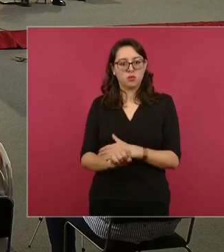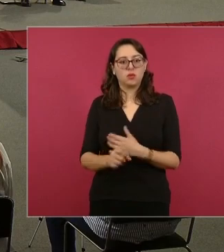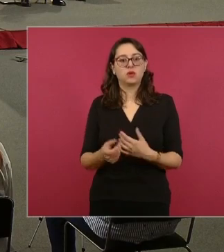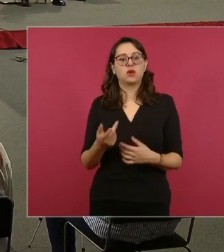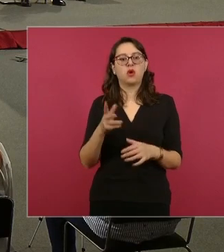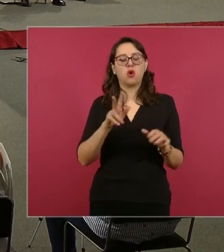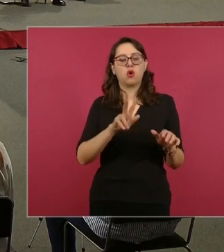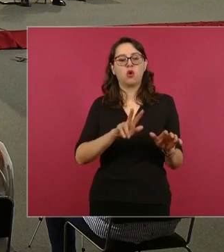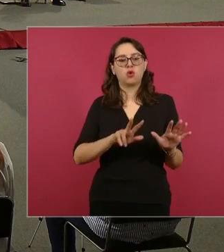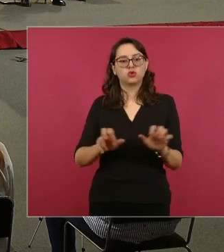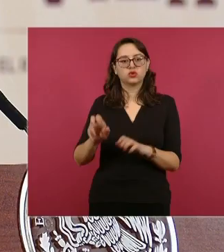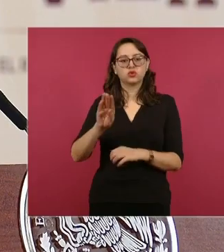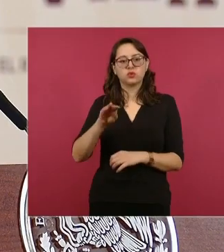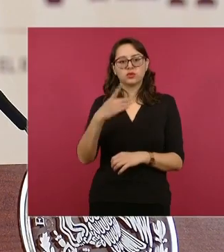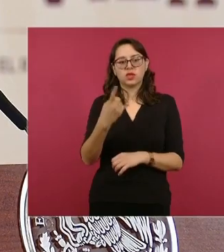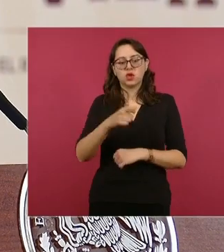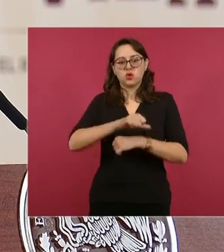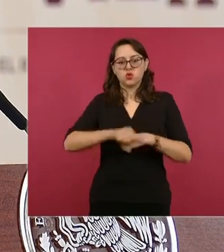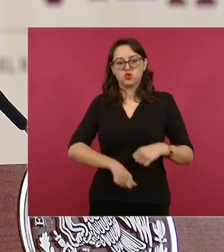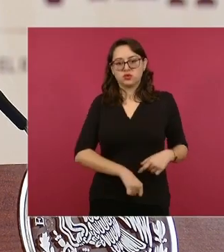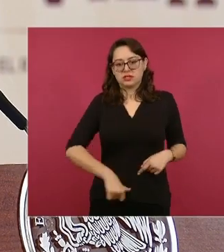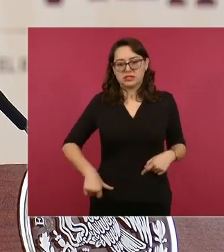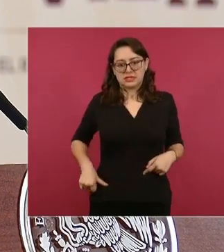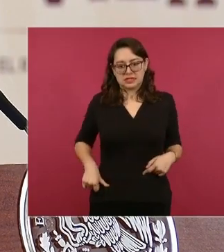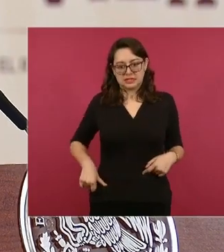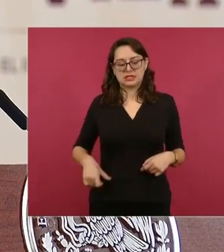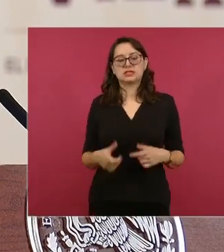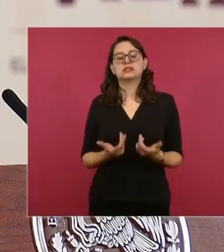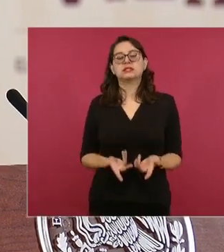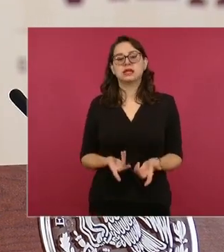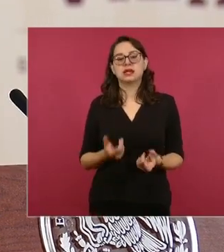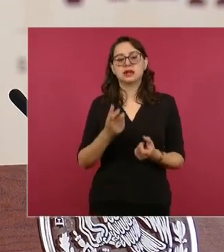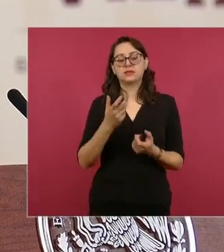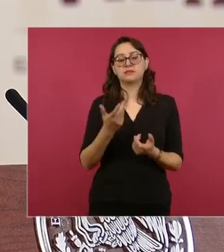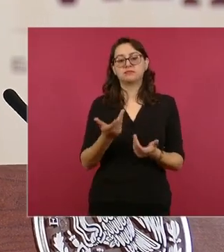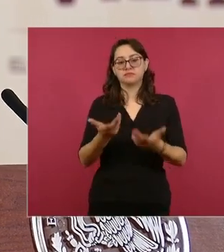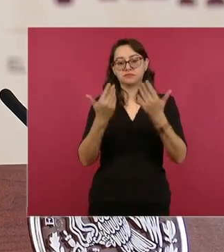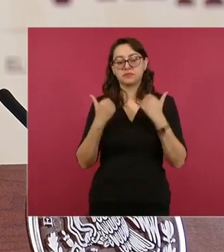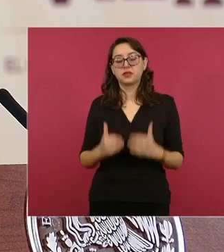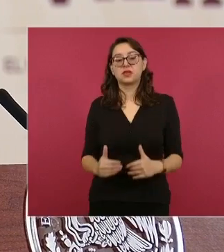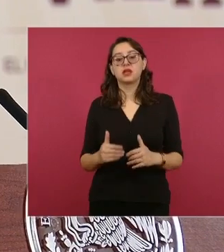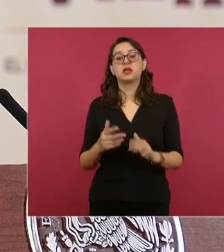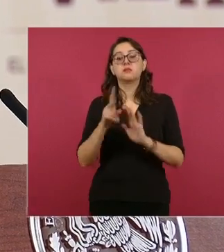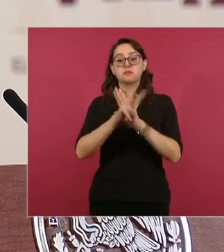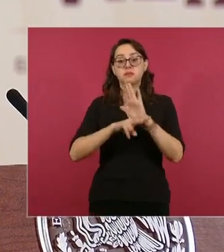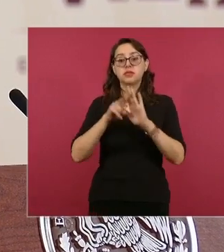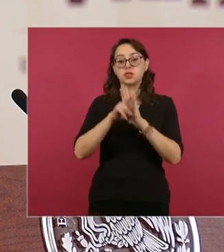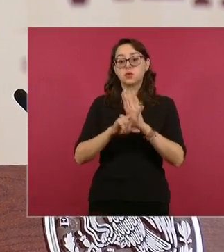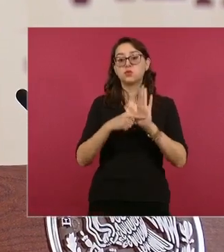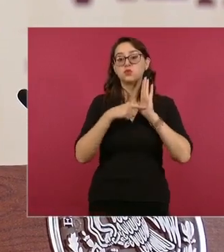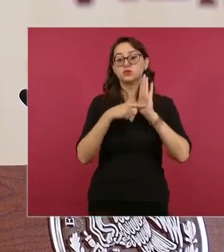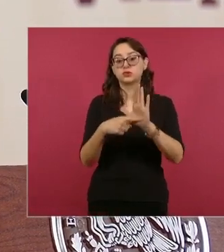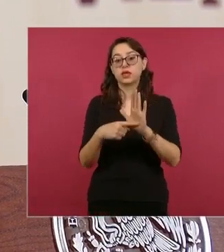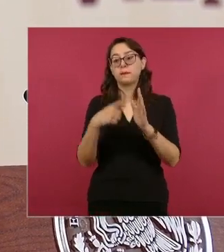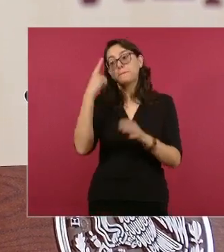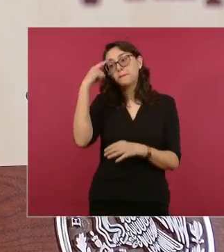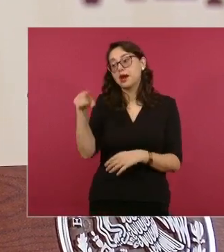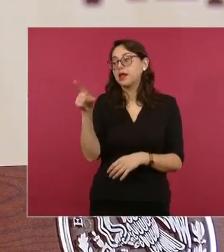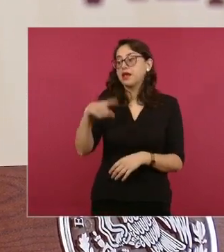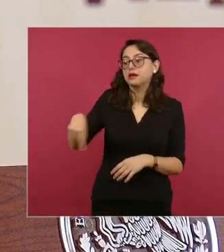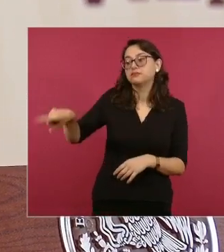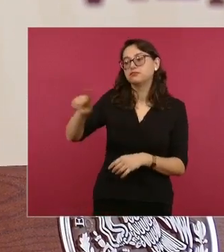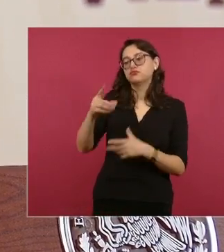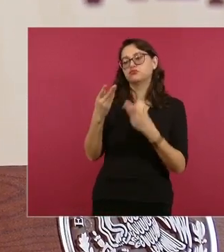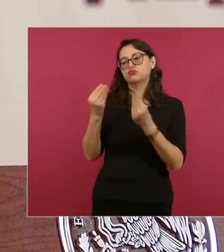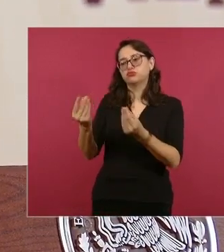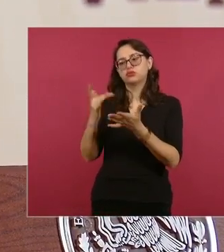como 592 endoscopías. El día de hoy quisimos traer un video también en agradecimiento a ellas y a ellos, en donde